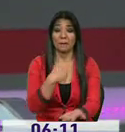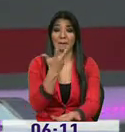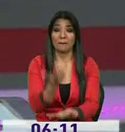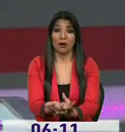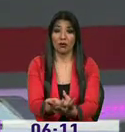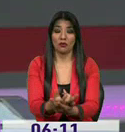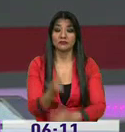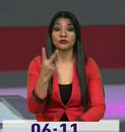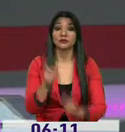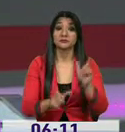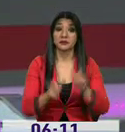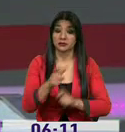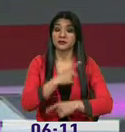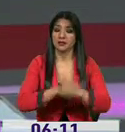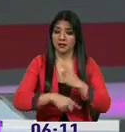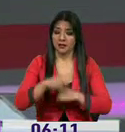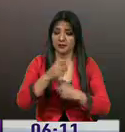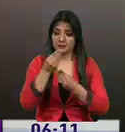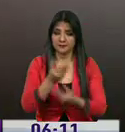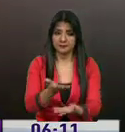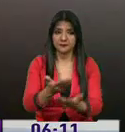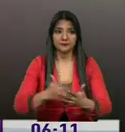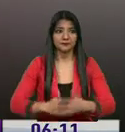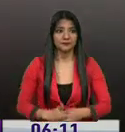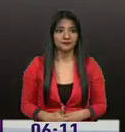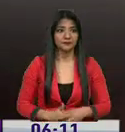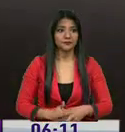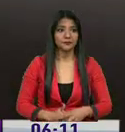resultaron heridas. Le contamos.